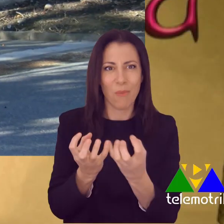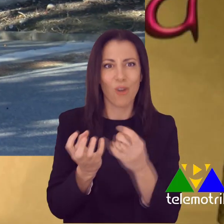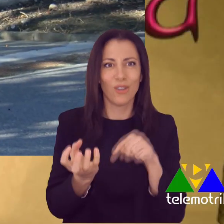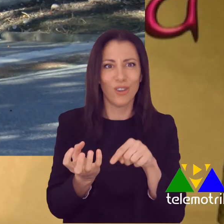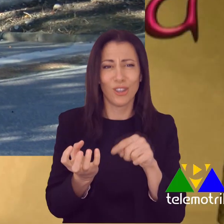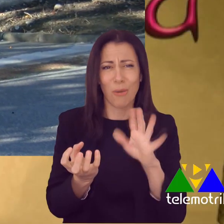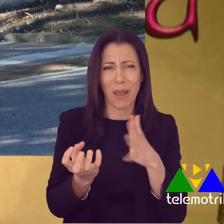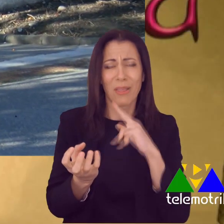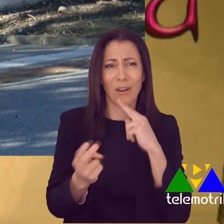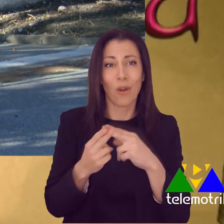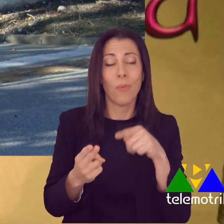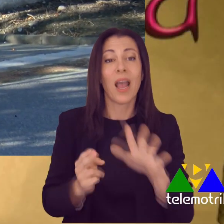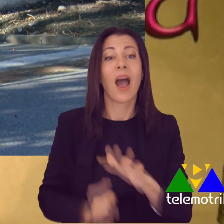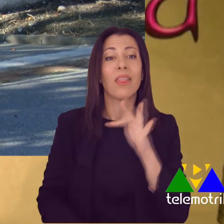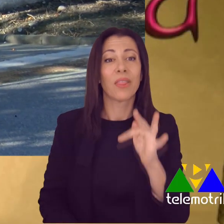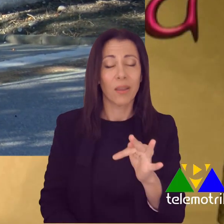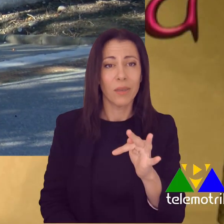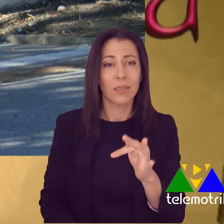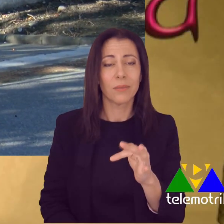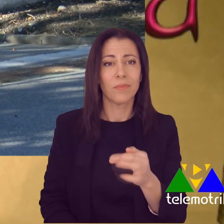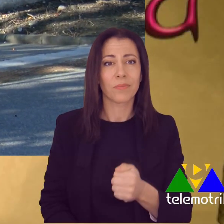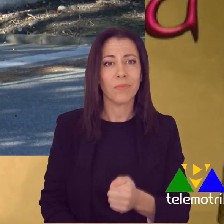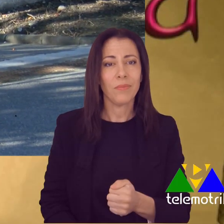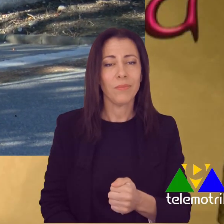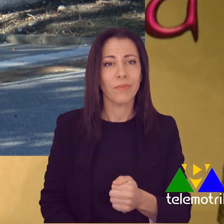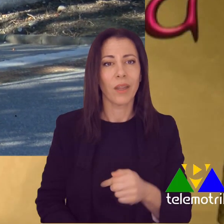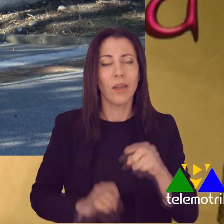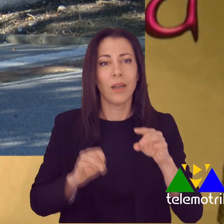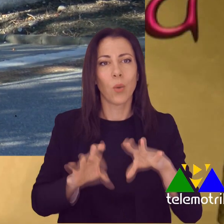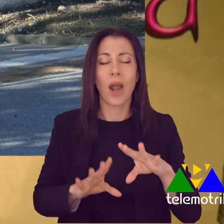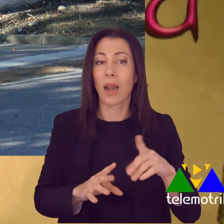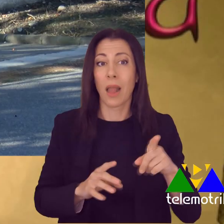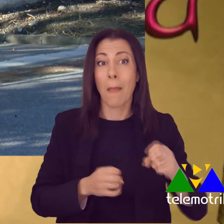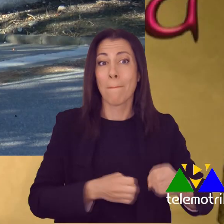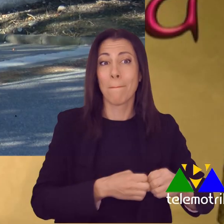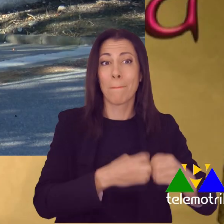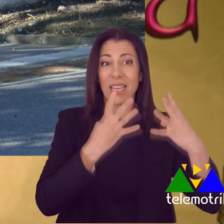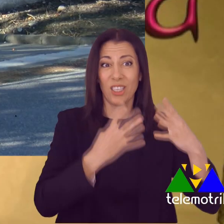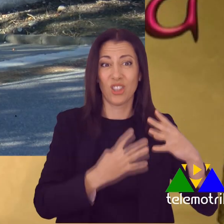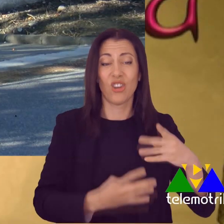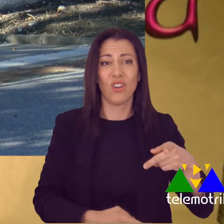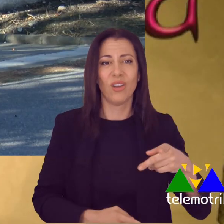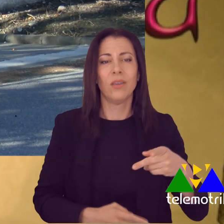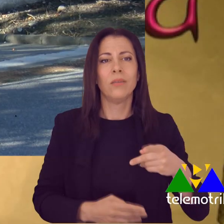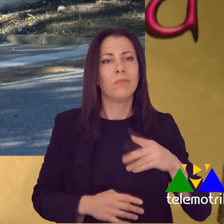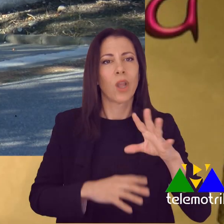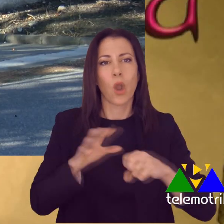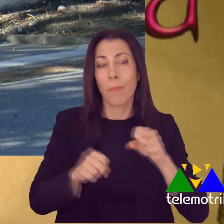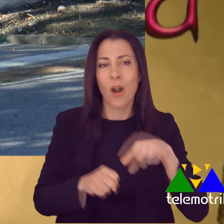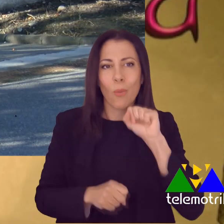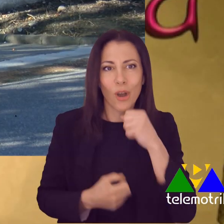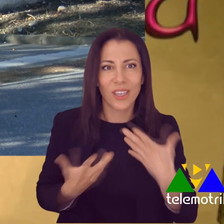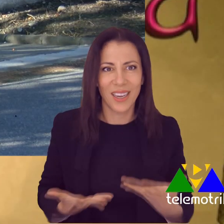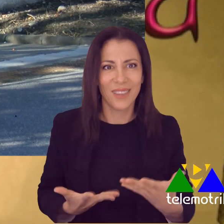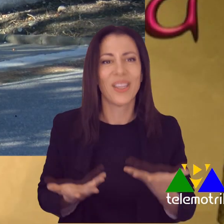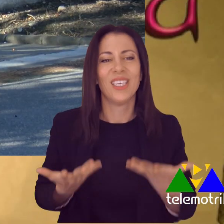se llama, que además le pasó lo que le pasó a los pisos de la Ballena Azul, que es que lo compraron los motrileños.